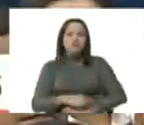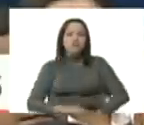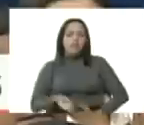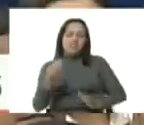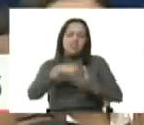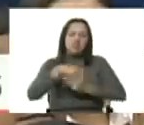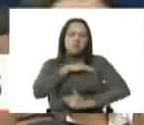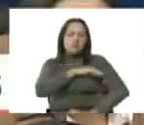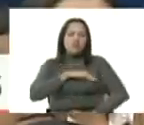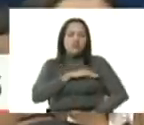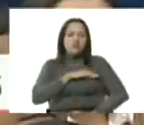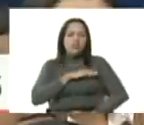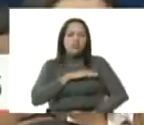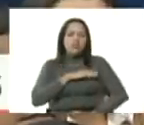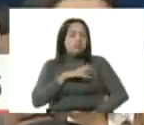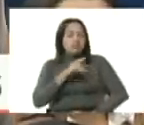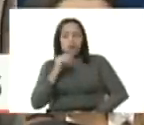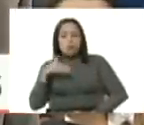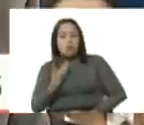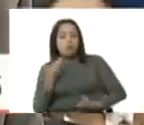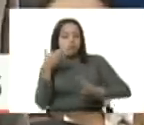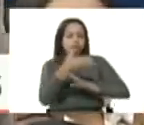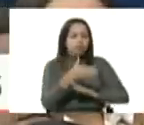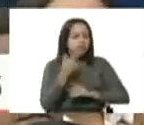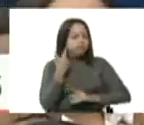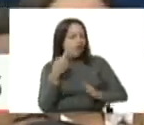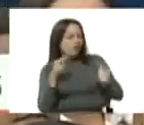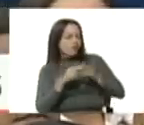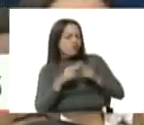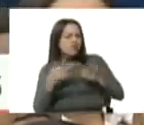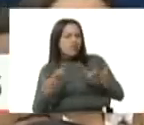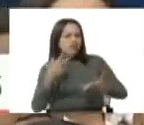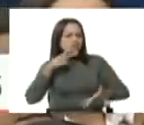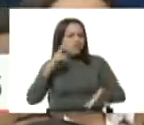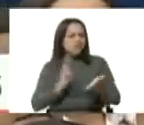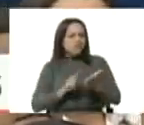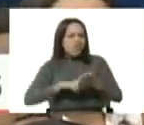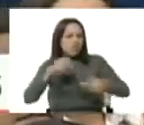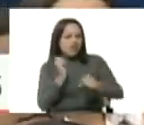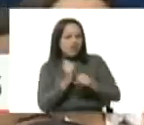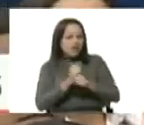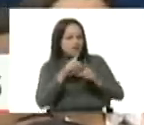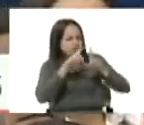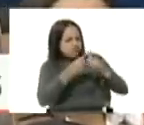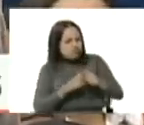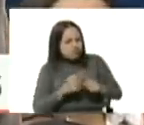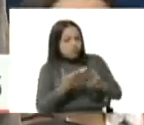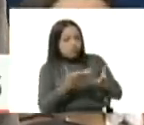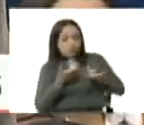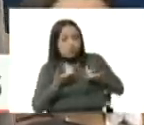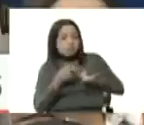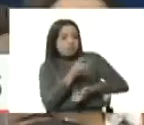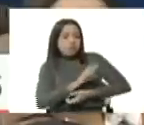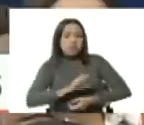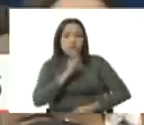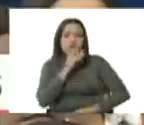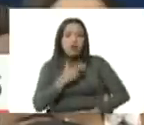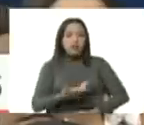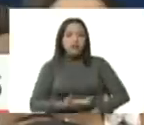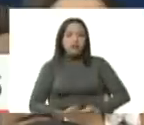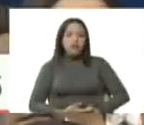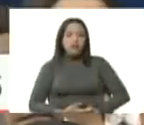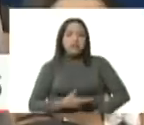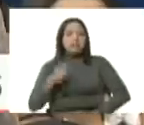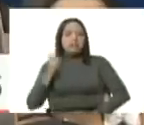misiones y pocas veces tenemos nosotros acceso para conocer la realidad del trabajo que se hace de abordaje, que, insisto, nos va a permitir a